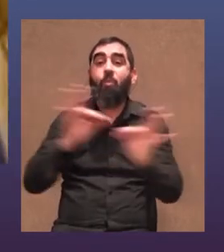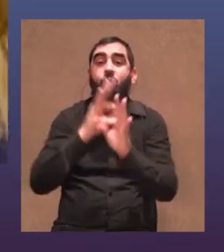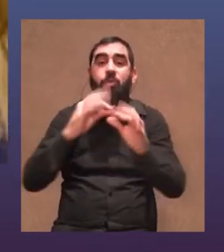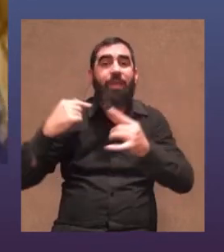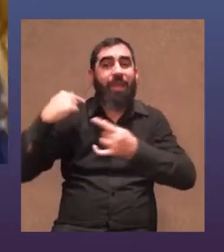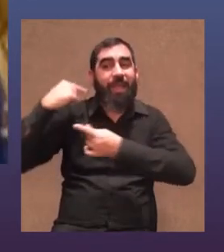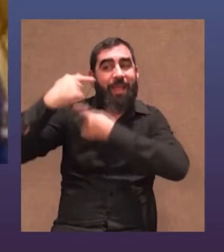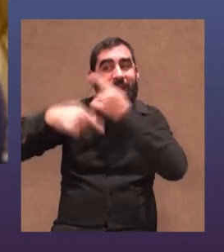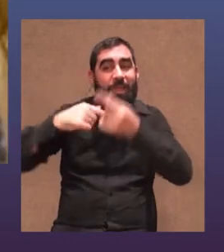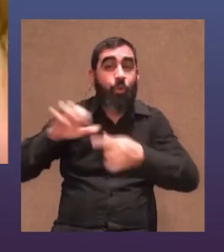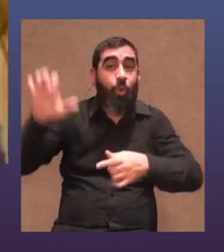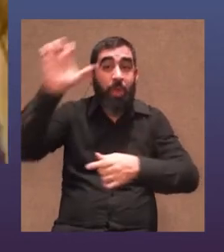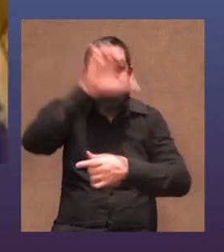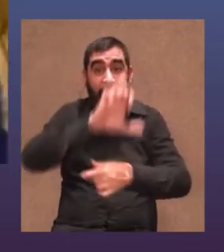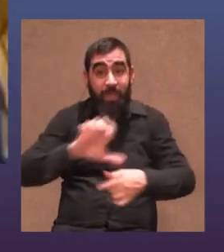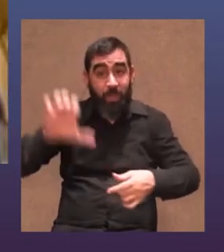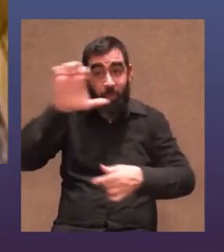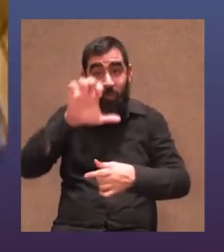clásico europeo